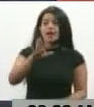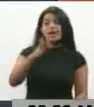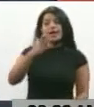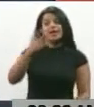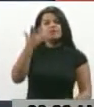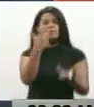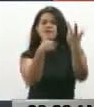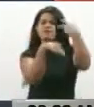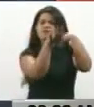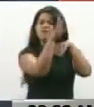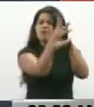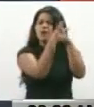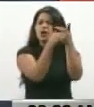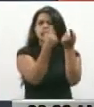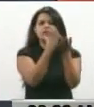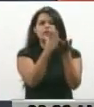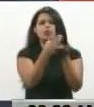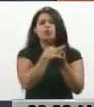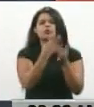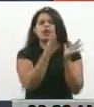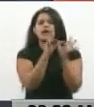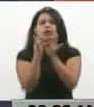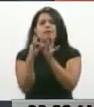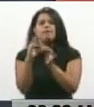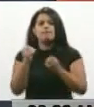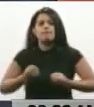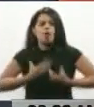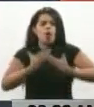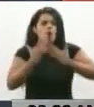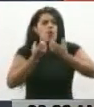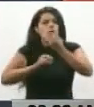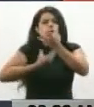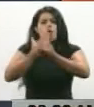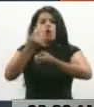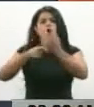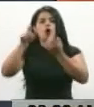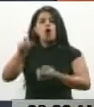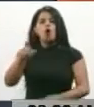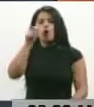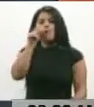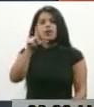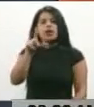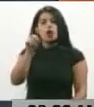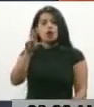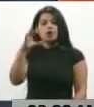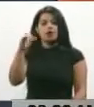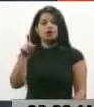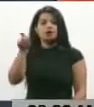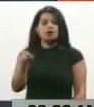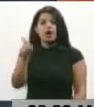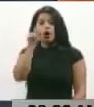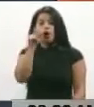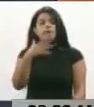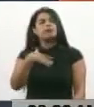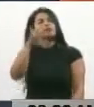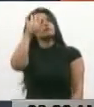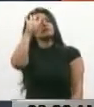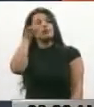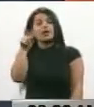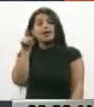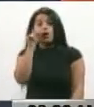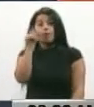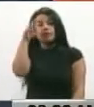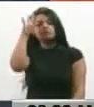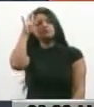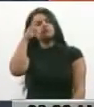siempre tenemos mucha vinculación con la poesía de Federico García Lorca. Lorca hizo un trabajo fenomenal para el flamenco